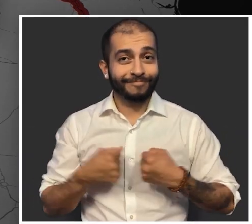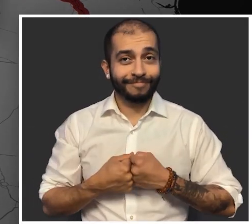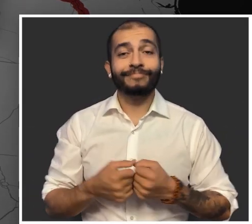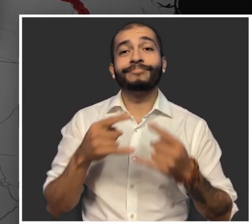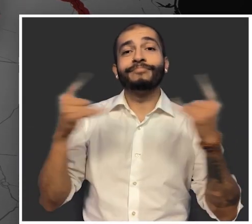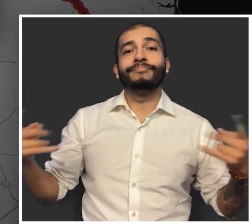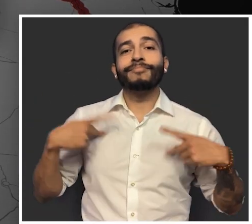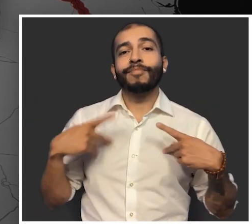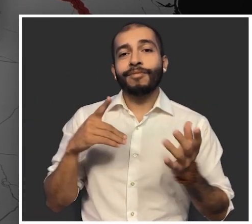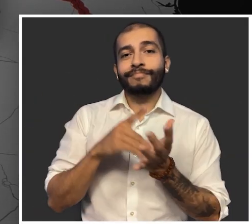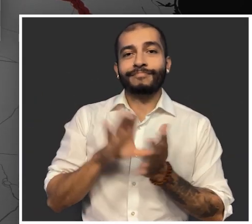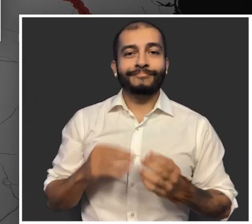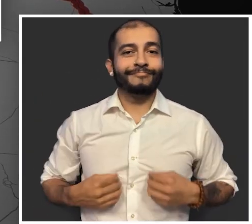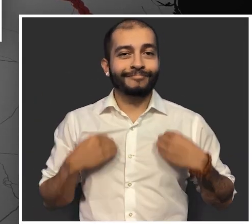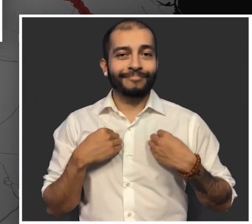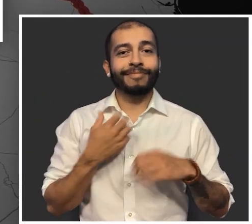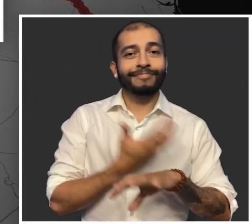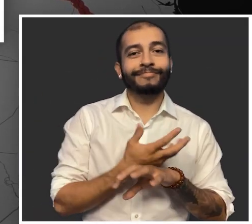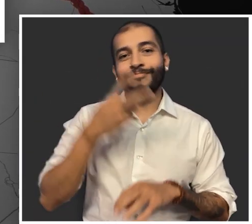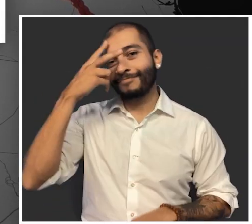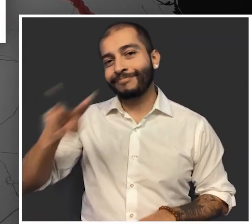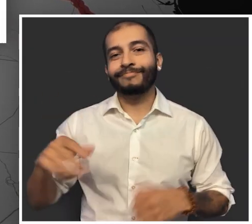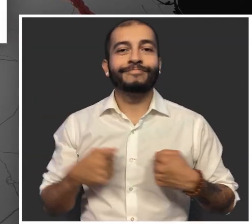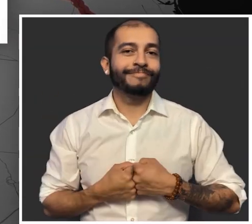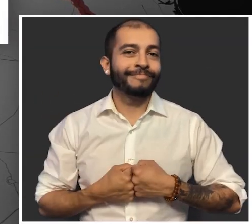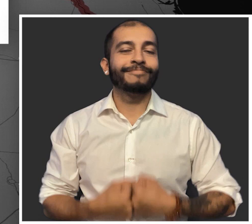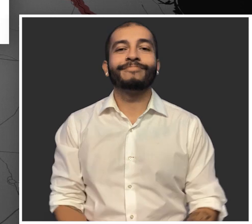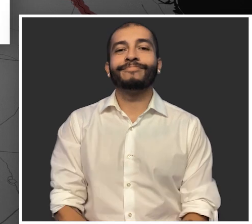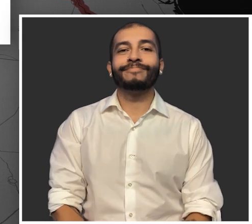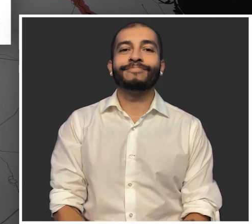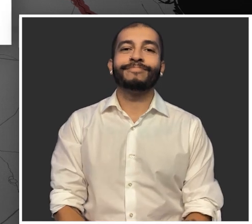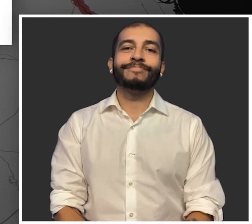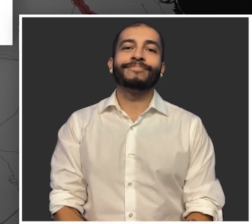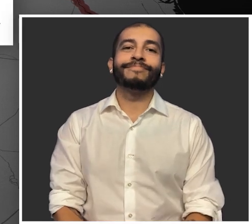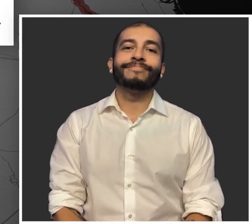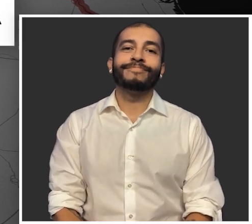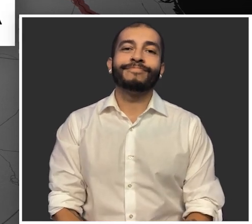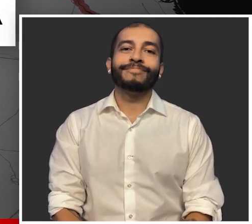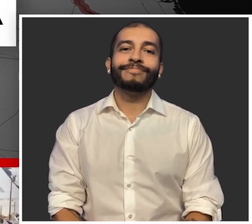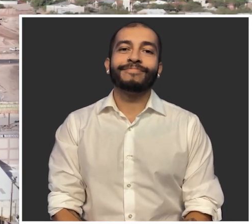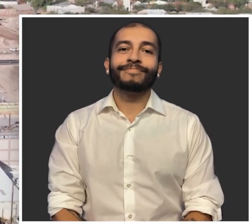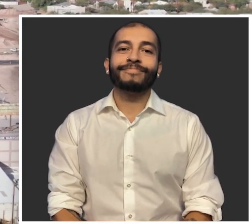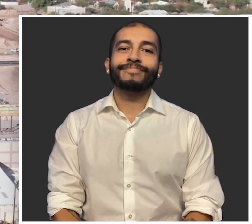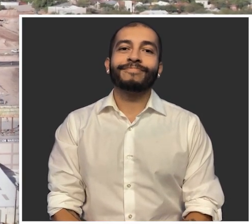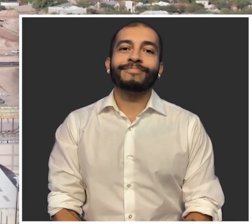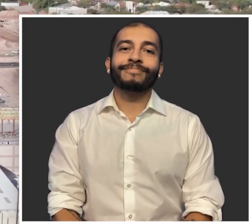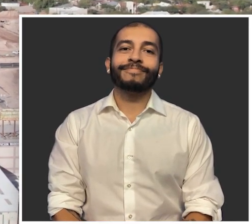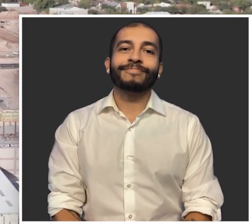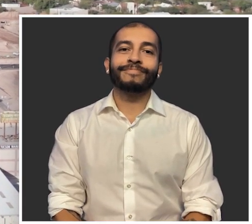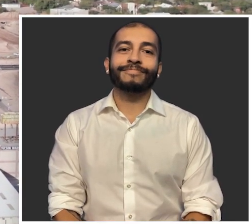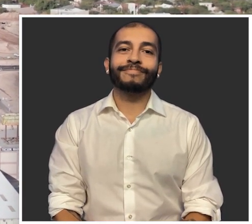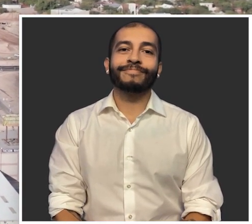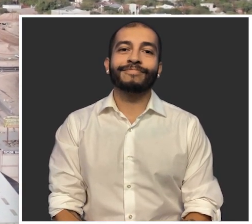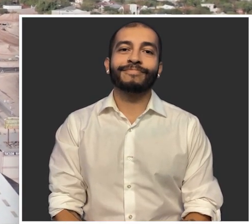Relatos de la Frontera. Historias de personas con discapacidad que viven en la frontera Estados Unidos-México. Un escenario de paisajes áridos y